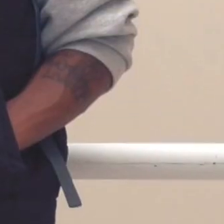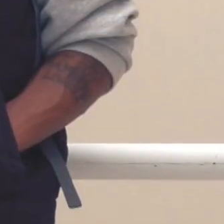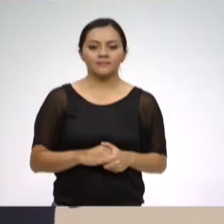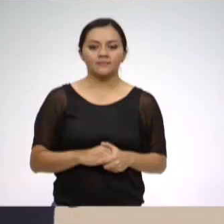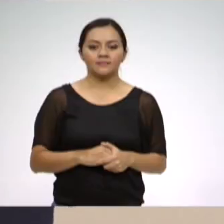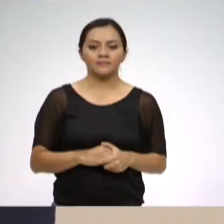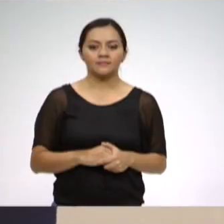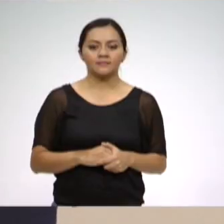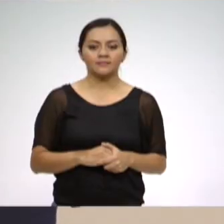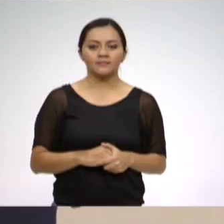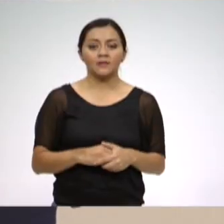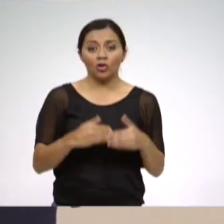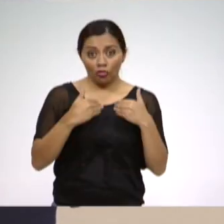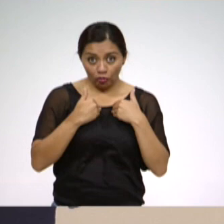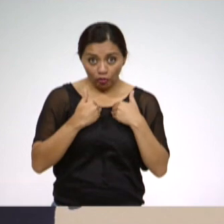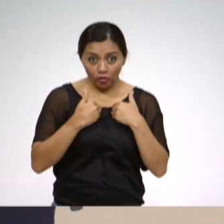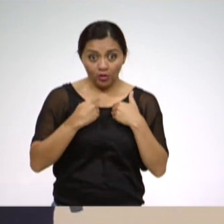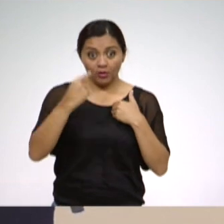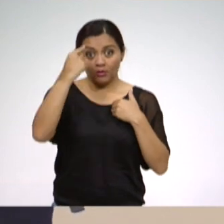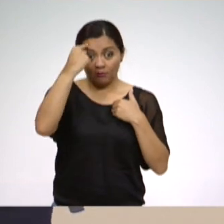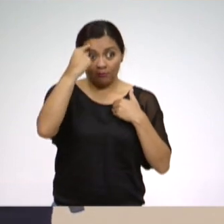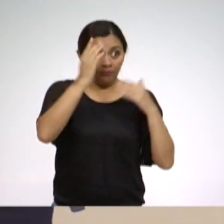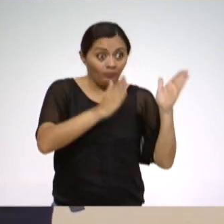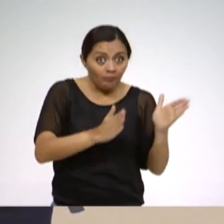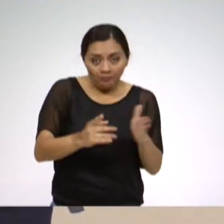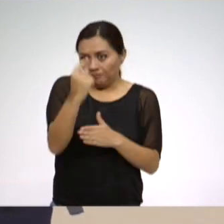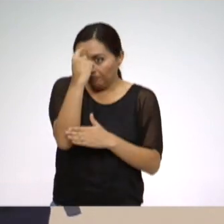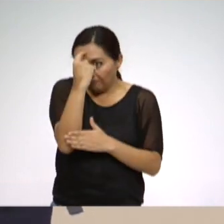No fue buscado, sino que ya así